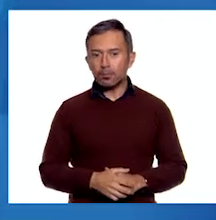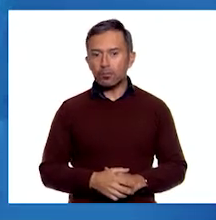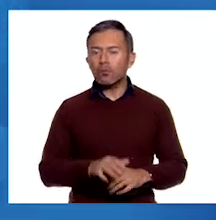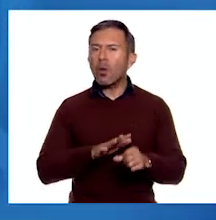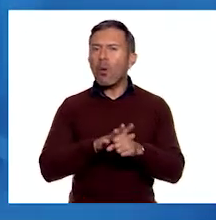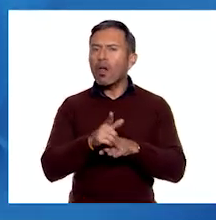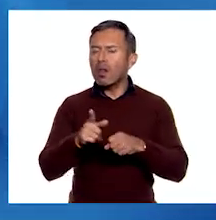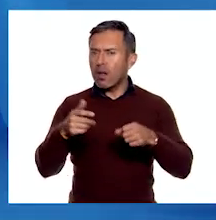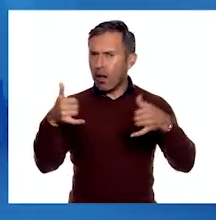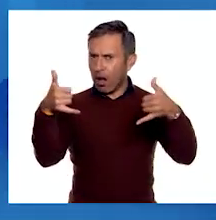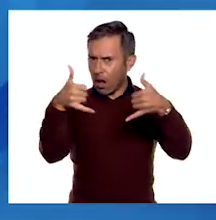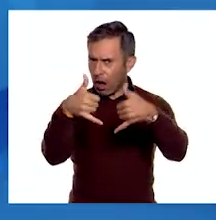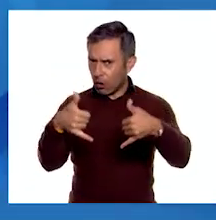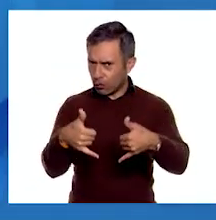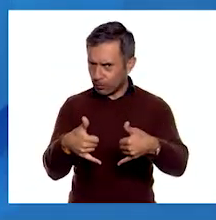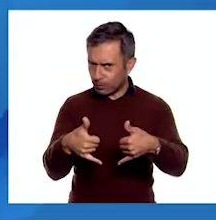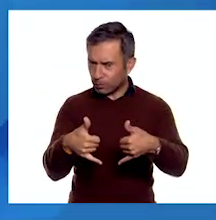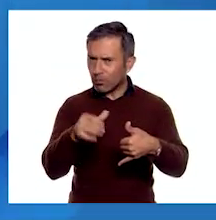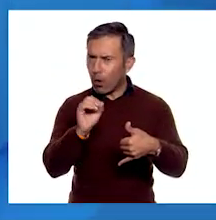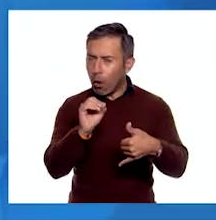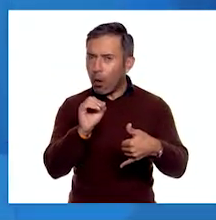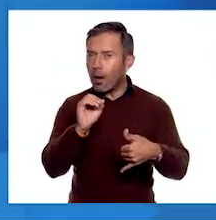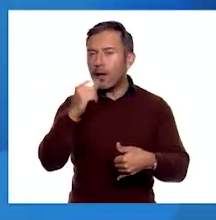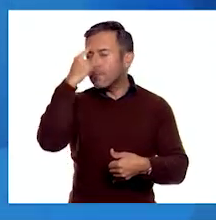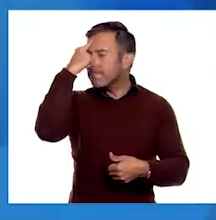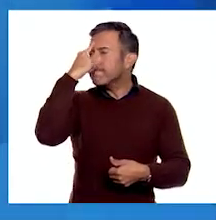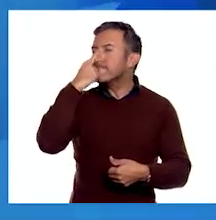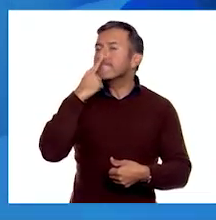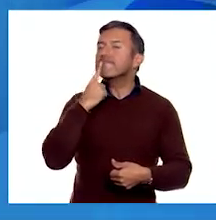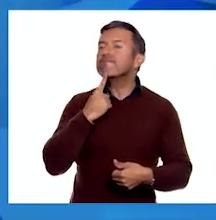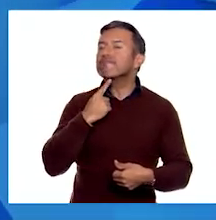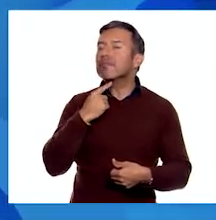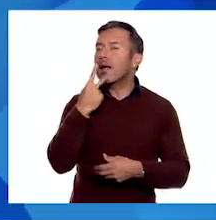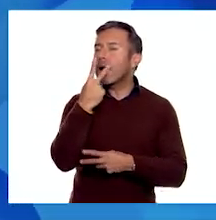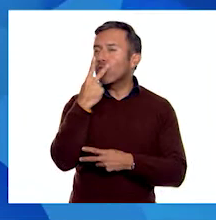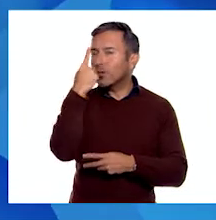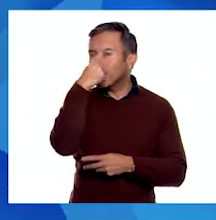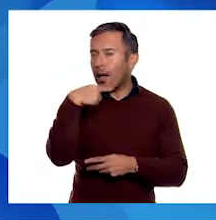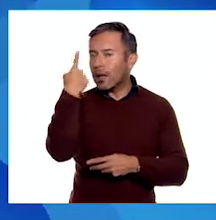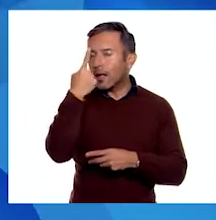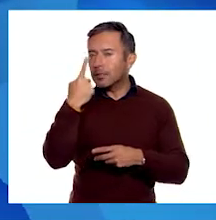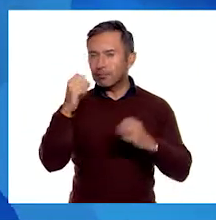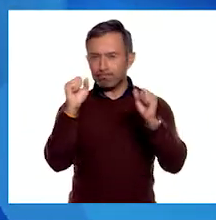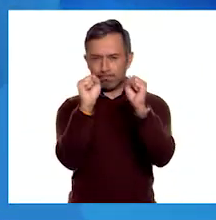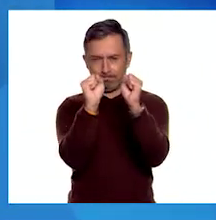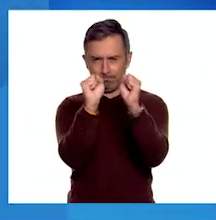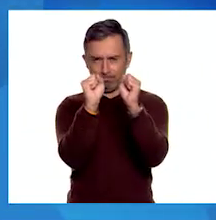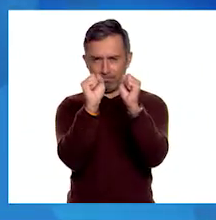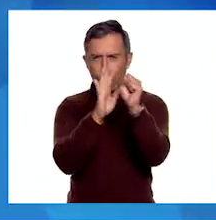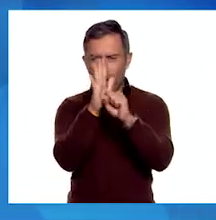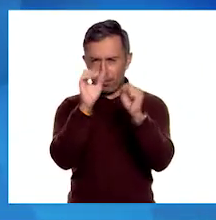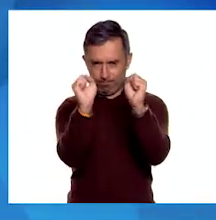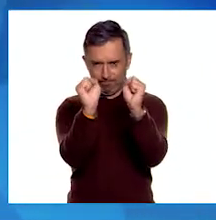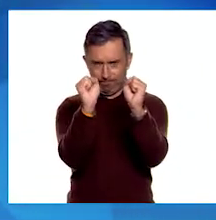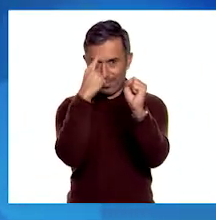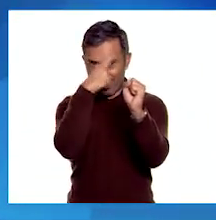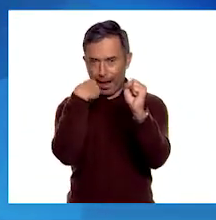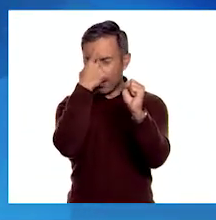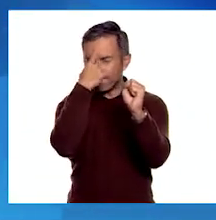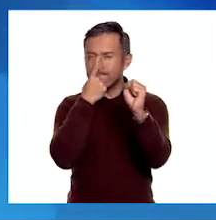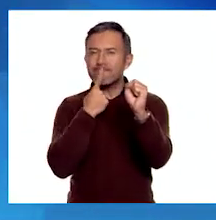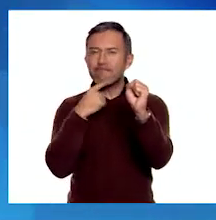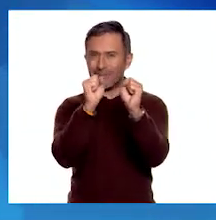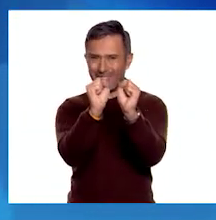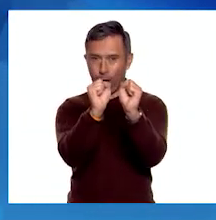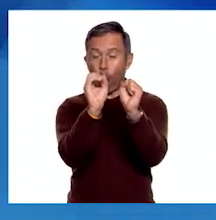caras? ¿Qué es lo que ven, niños? ¿Qué es lo que vieron primero? Unos dicen jarrón, Sí, el jarrón, las otros caras. Vieron las